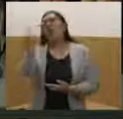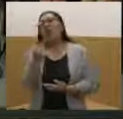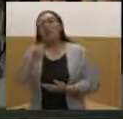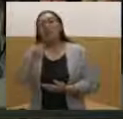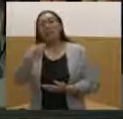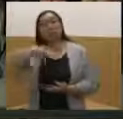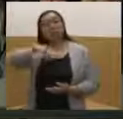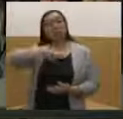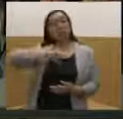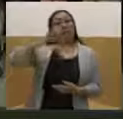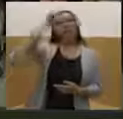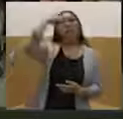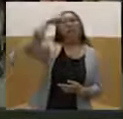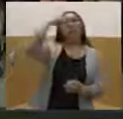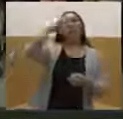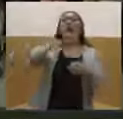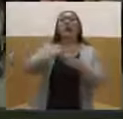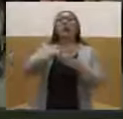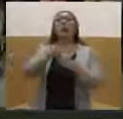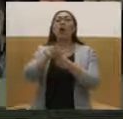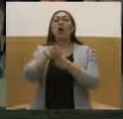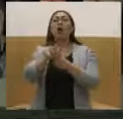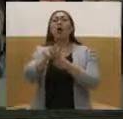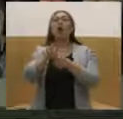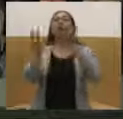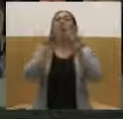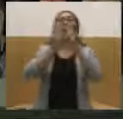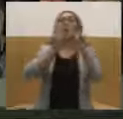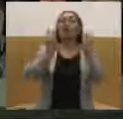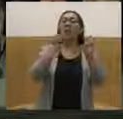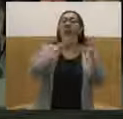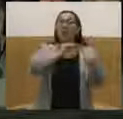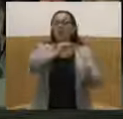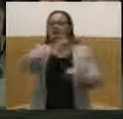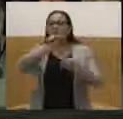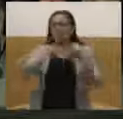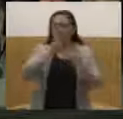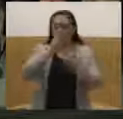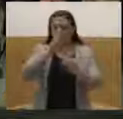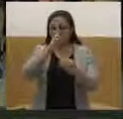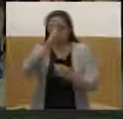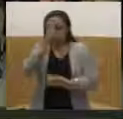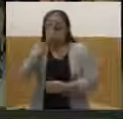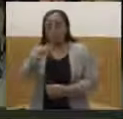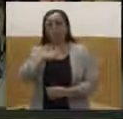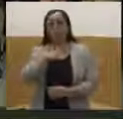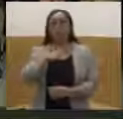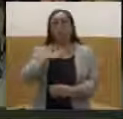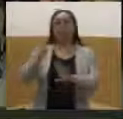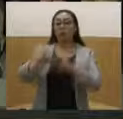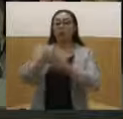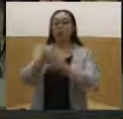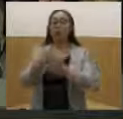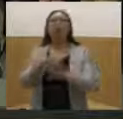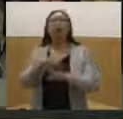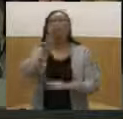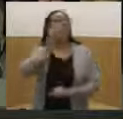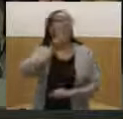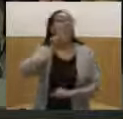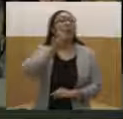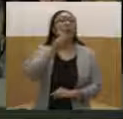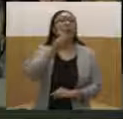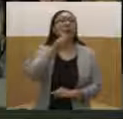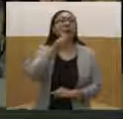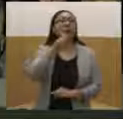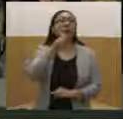Institucional con respecto al recrudecimiento de la violencia e inseguridad que enfrentan mujeres, niñas de todo